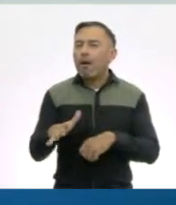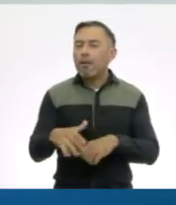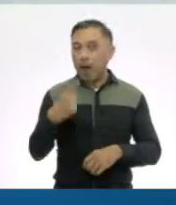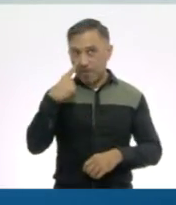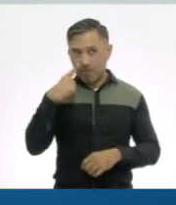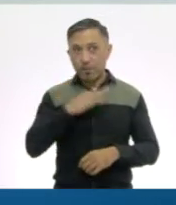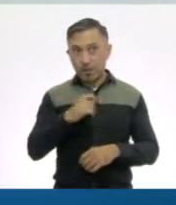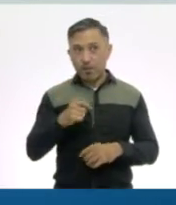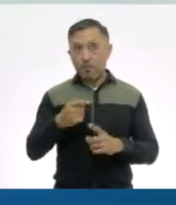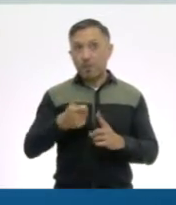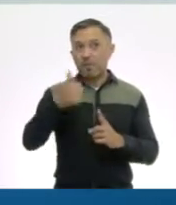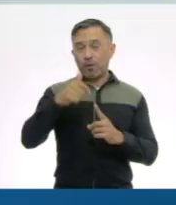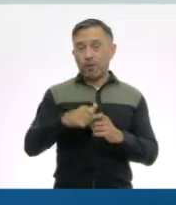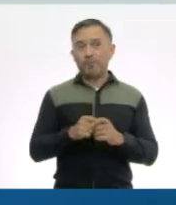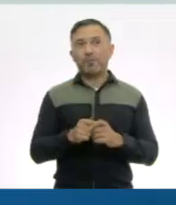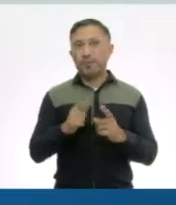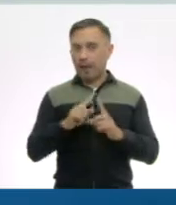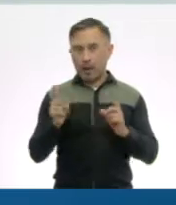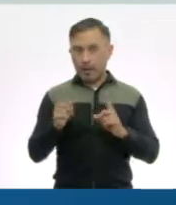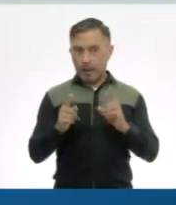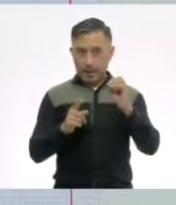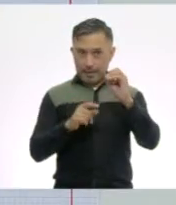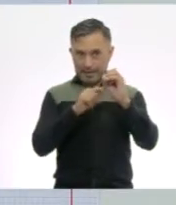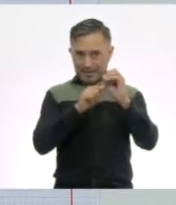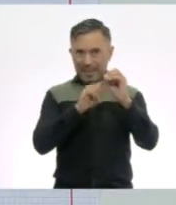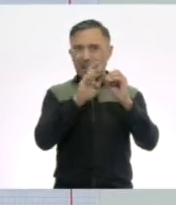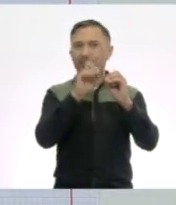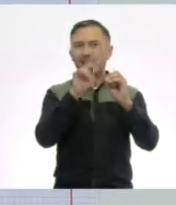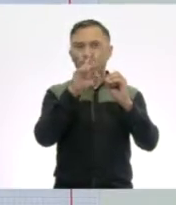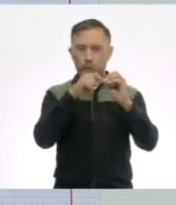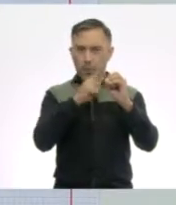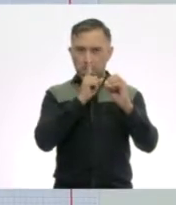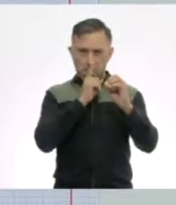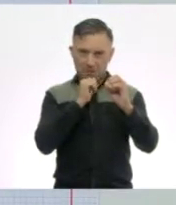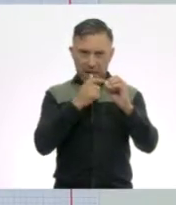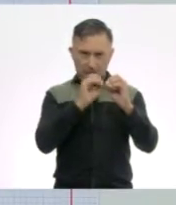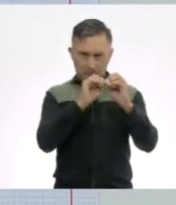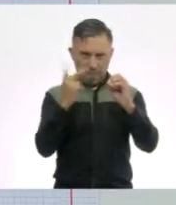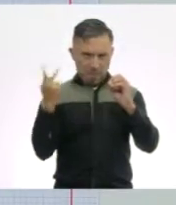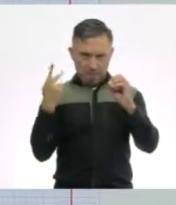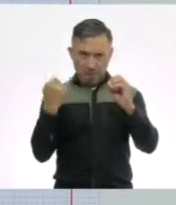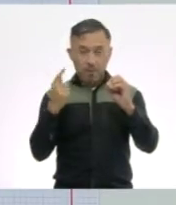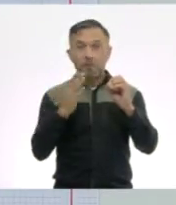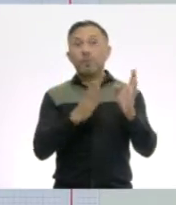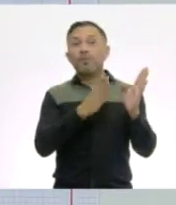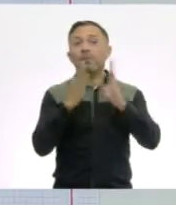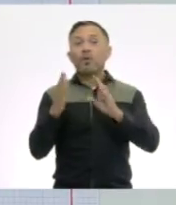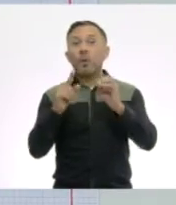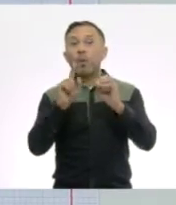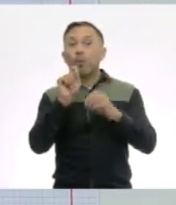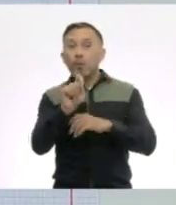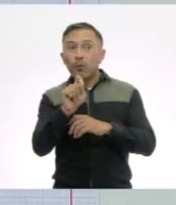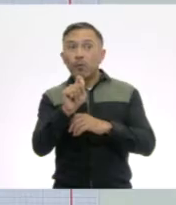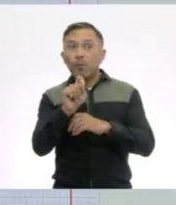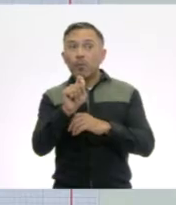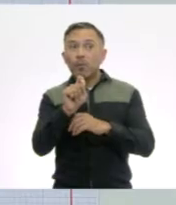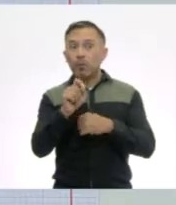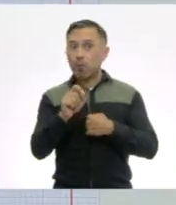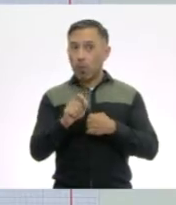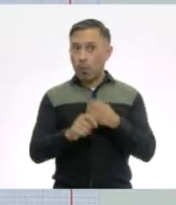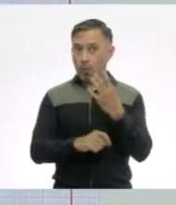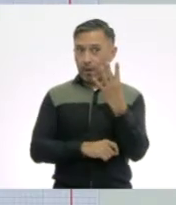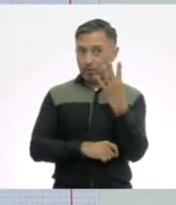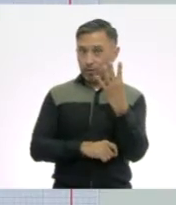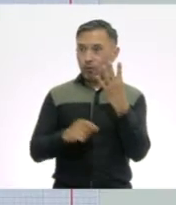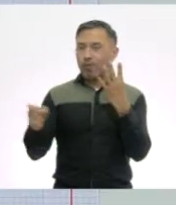décimos porque ya vimos que enteros ya ninguno. Ninguno. Entonces vámonos directo con los décimos. Yo tengo 4, tú tienes 3. ¿Cuál es